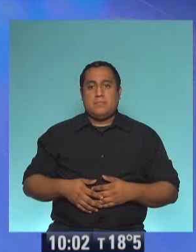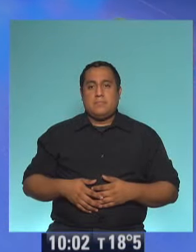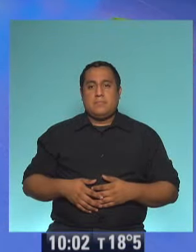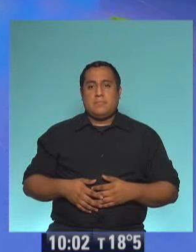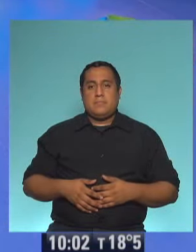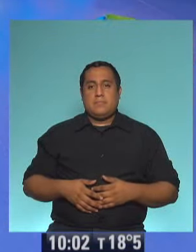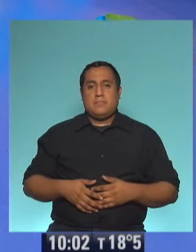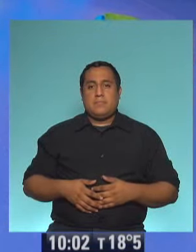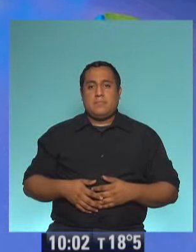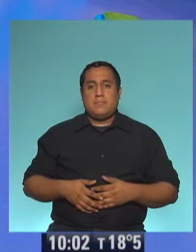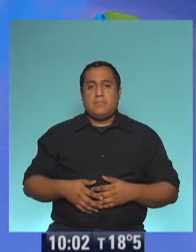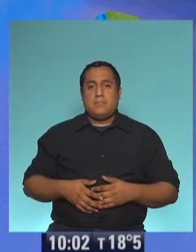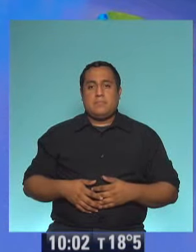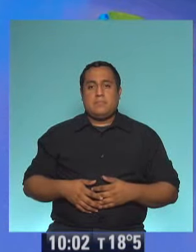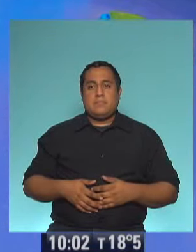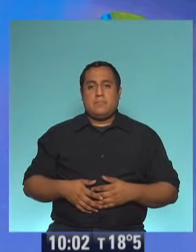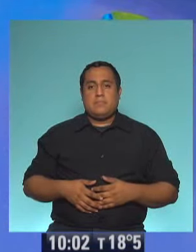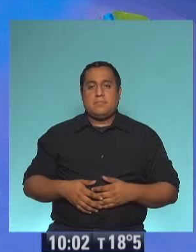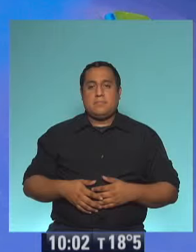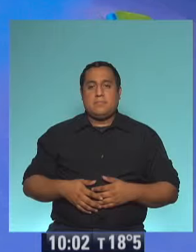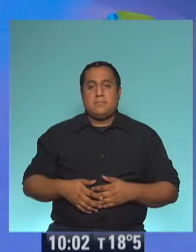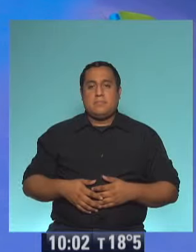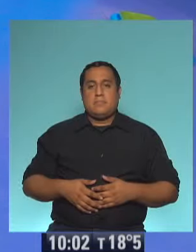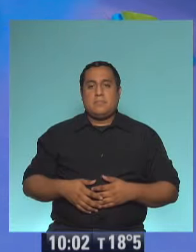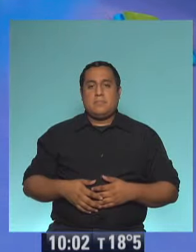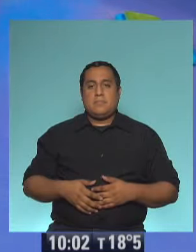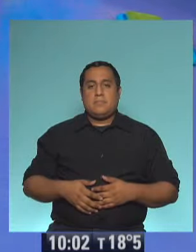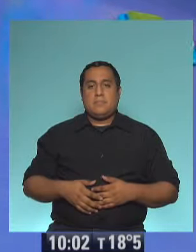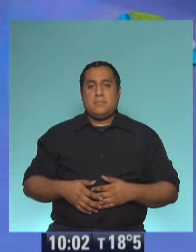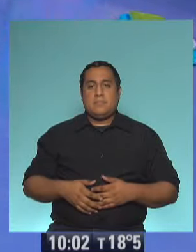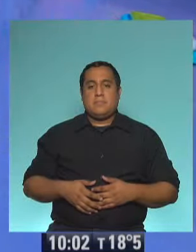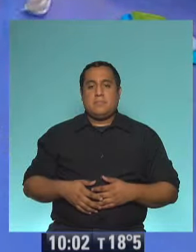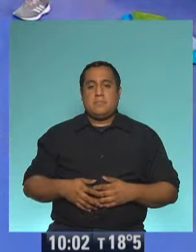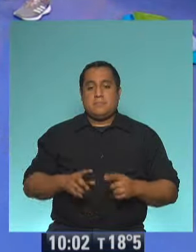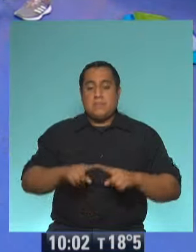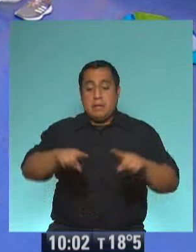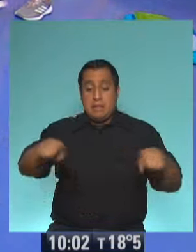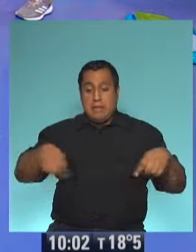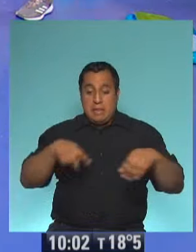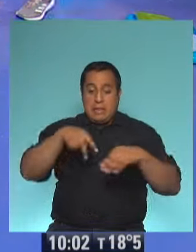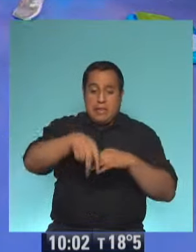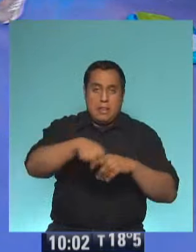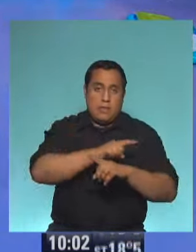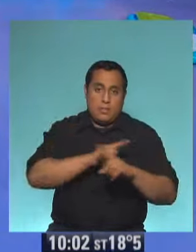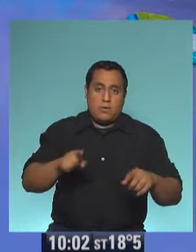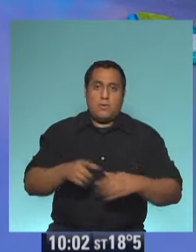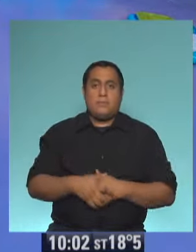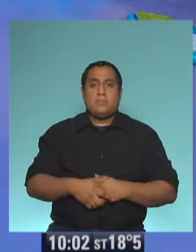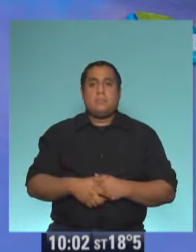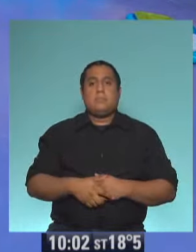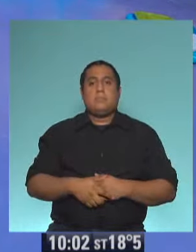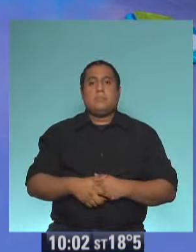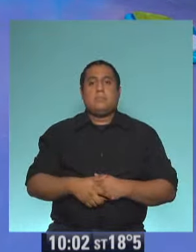¡de más verde, lejos! ¡Rojo! Adentro no vale, ¿eh? ¡Uy! ¡Ahí está! ¡Ay! ¡Verde!